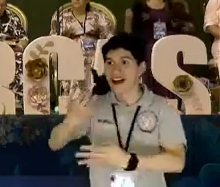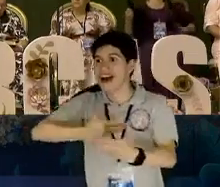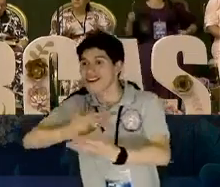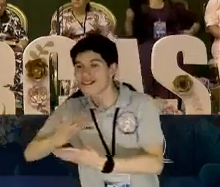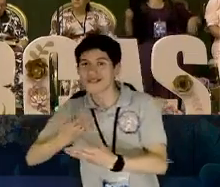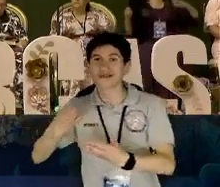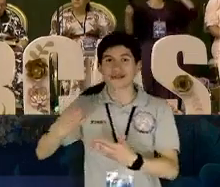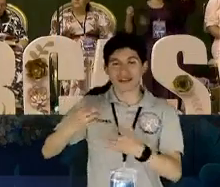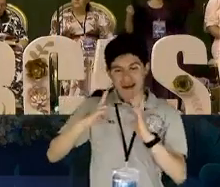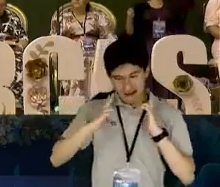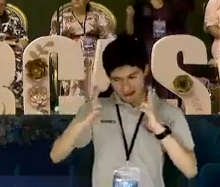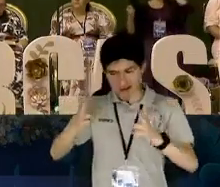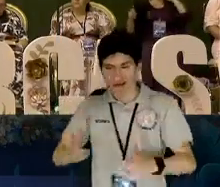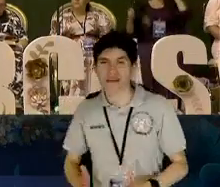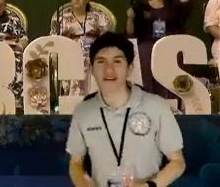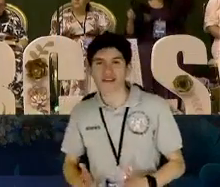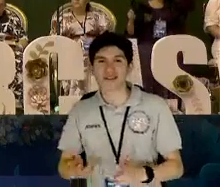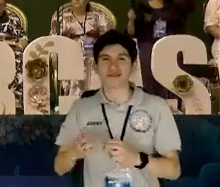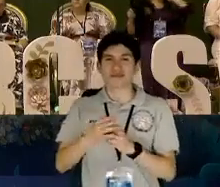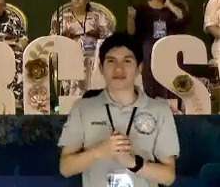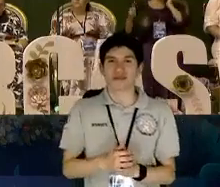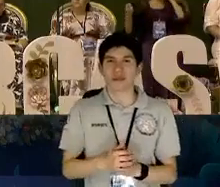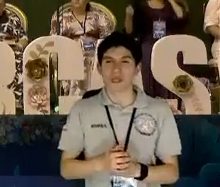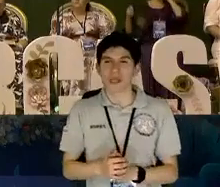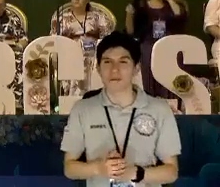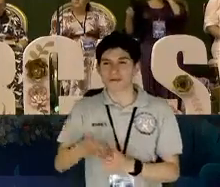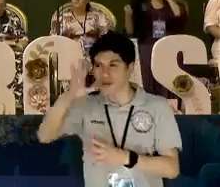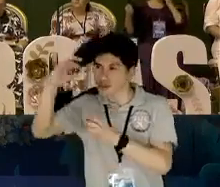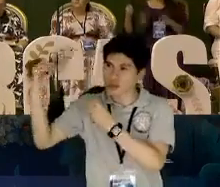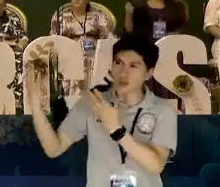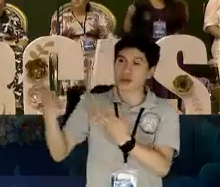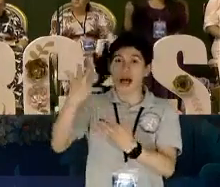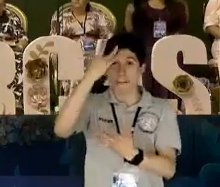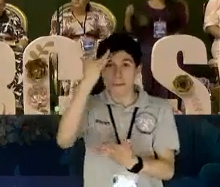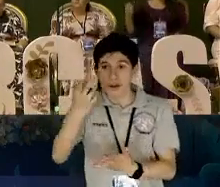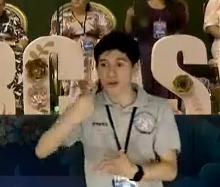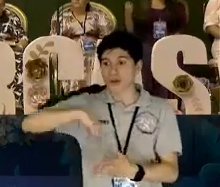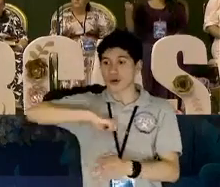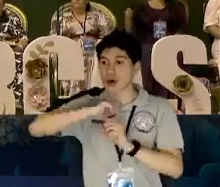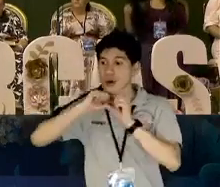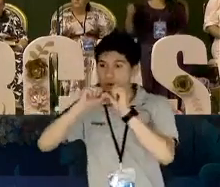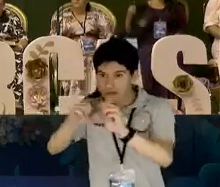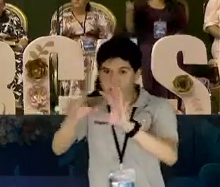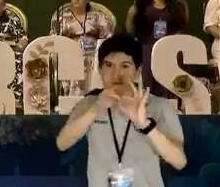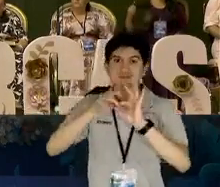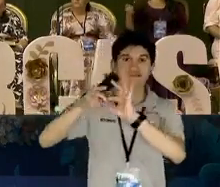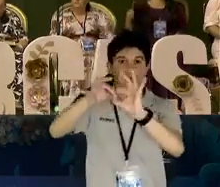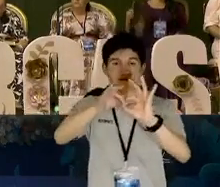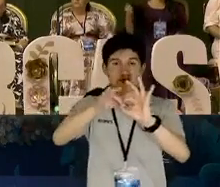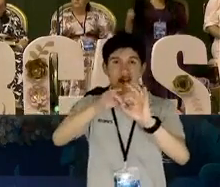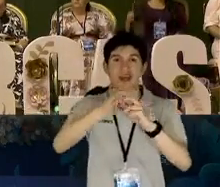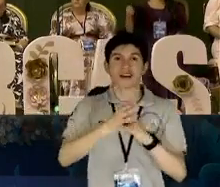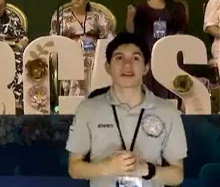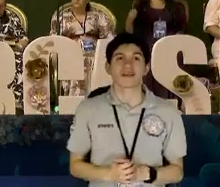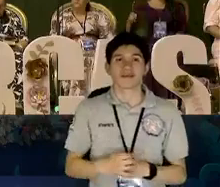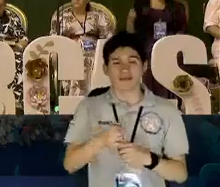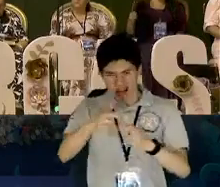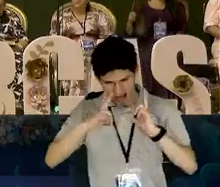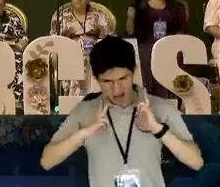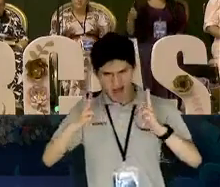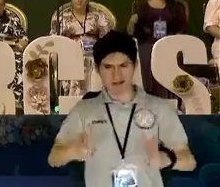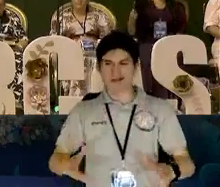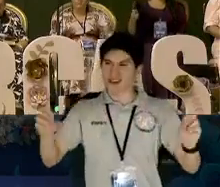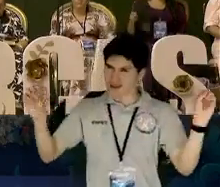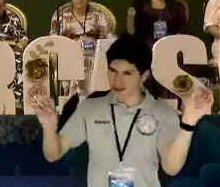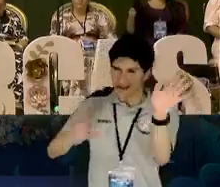el reposo, el descanso. Porque cuando se permanece en la unidad, hay refrigerio, hay descanso. Gloria al